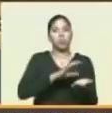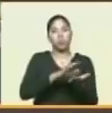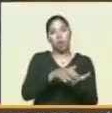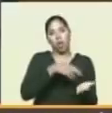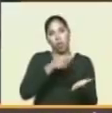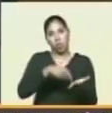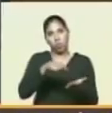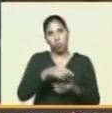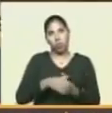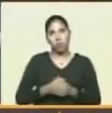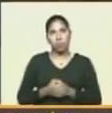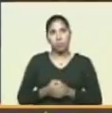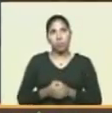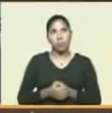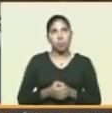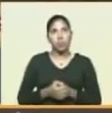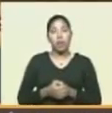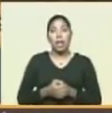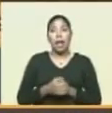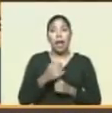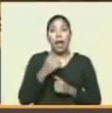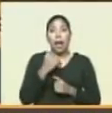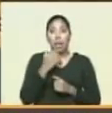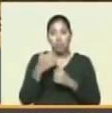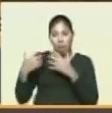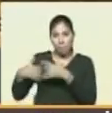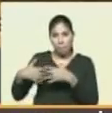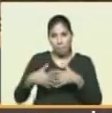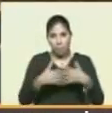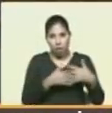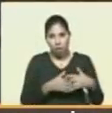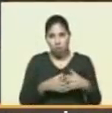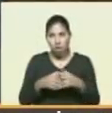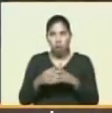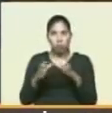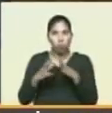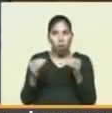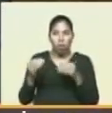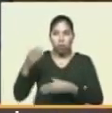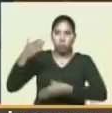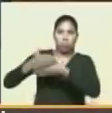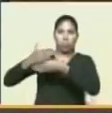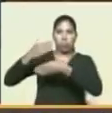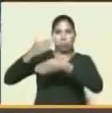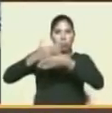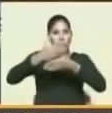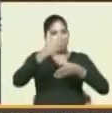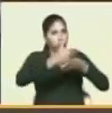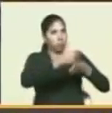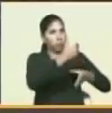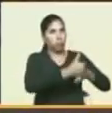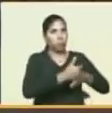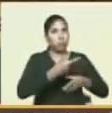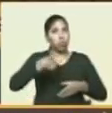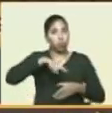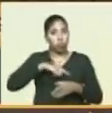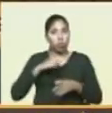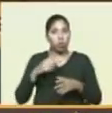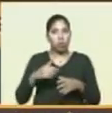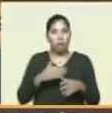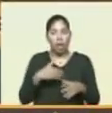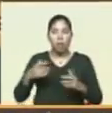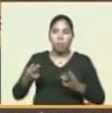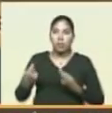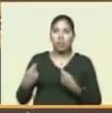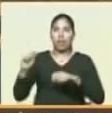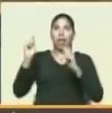Casi todos bloqueándonos, impidiendo que lo que estamos intentando desarrollar en los Andes venezolanos con la soberanía de la